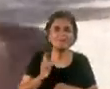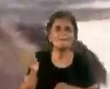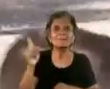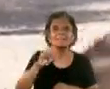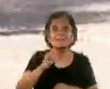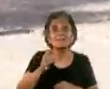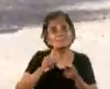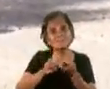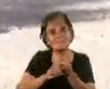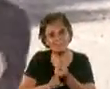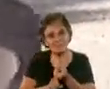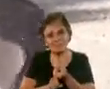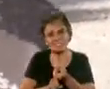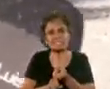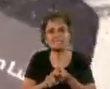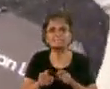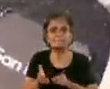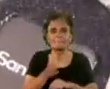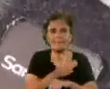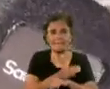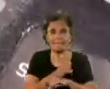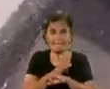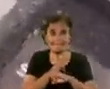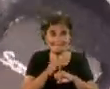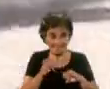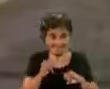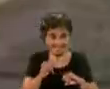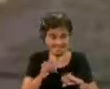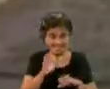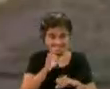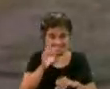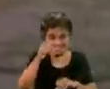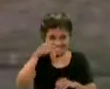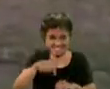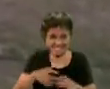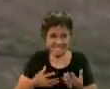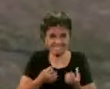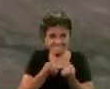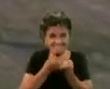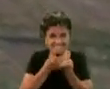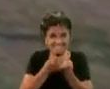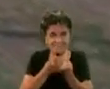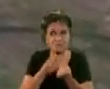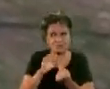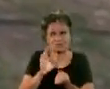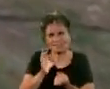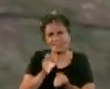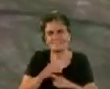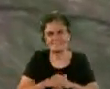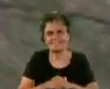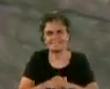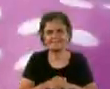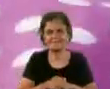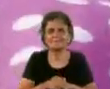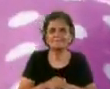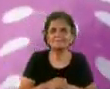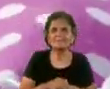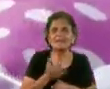señora. ¿Se enteraron previamente que cumple años del parque o se enteraron acá? No, le enteramos. ¿Qué le gusta más de todas las